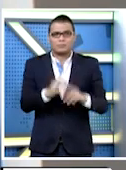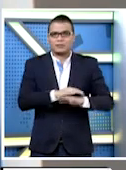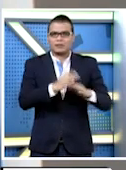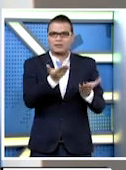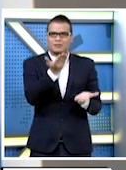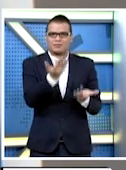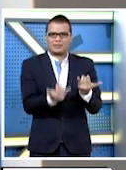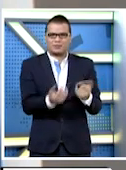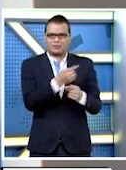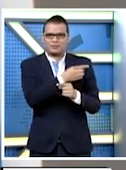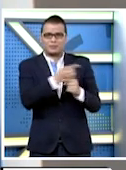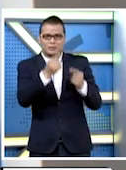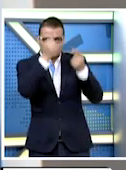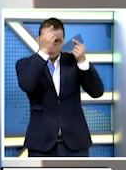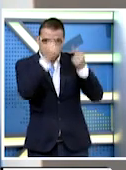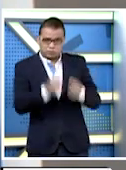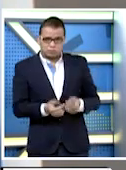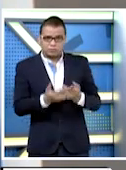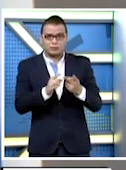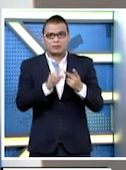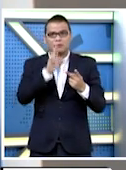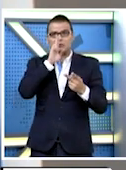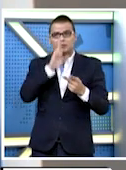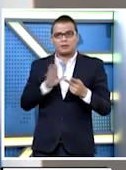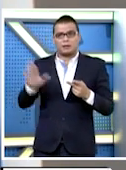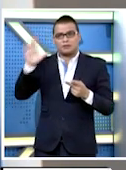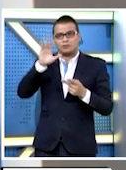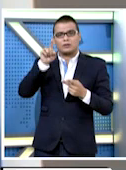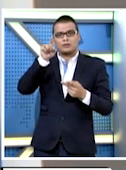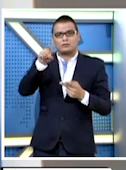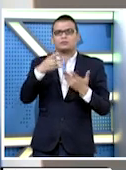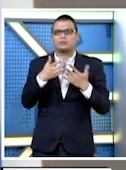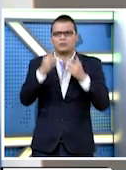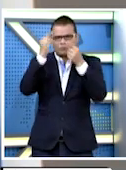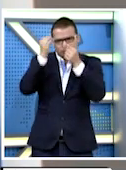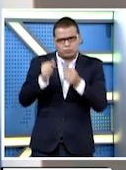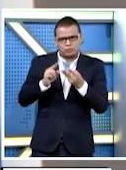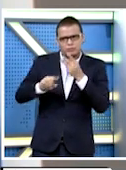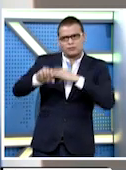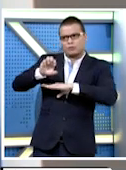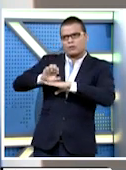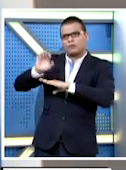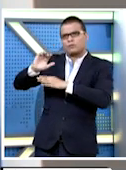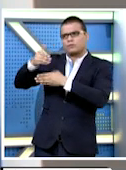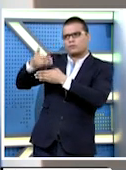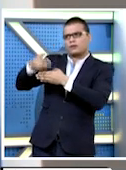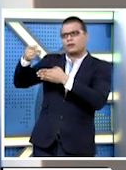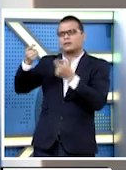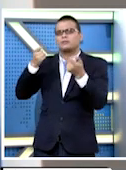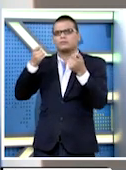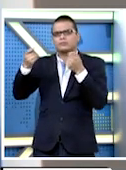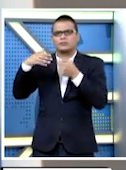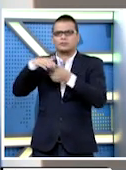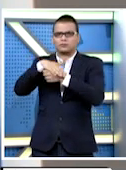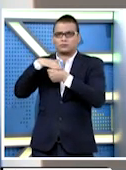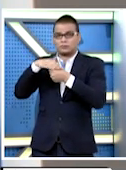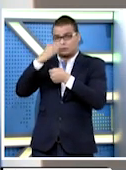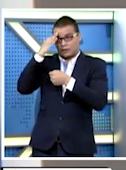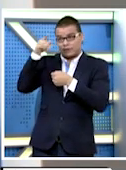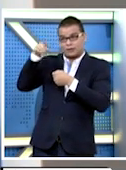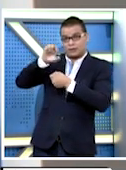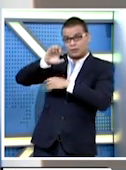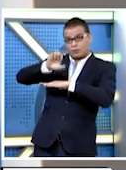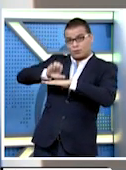tengamos esta semana, por las cifras nacionales, por lo que pasa en la frontera con el Ecuador. Debemos de señalar que en el Ecuador